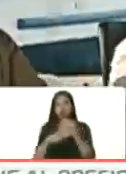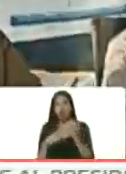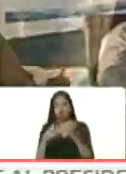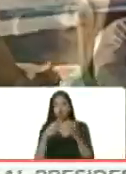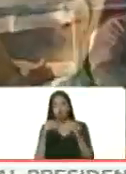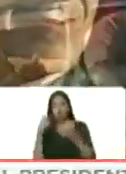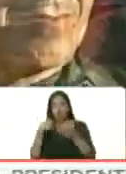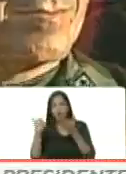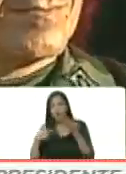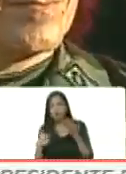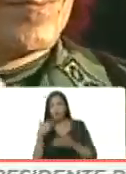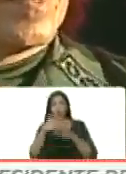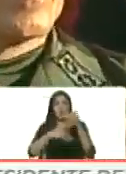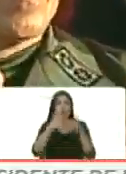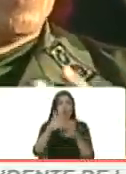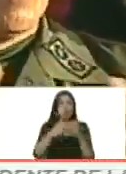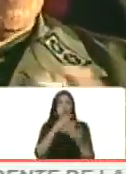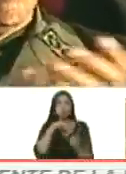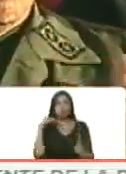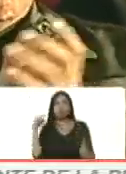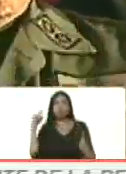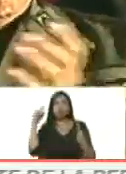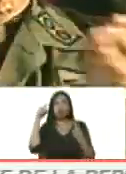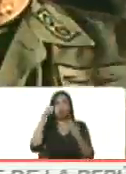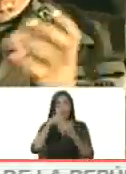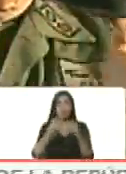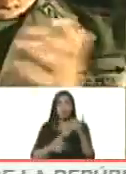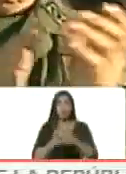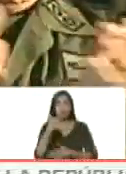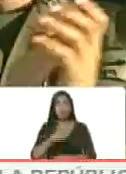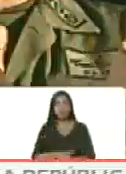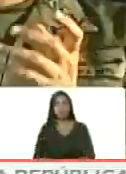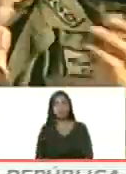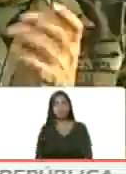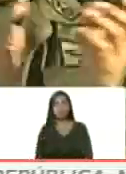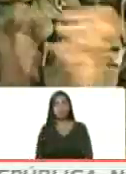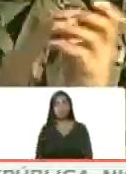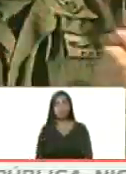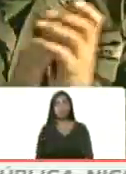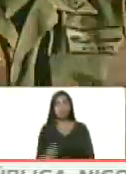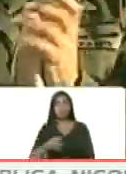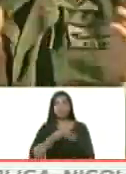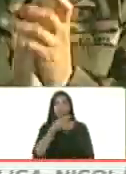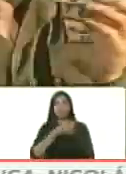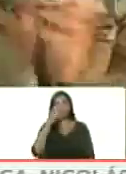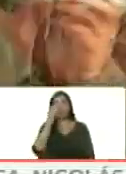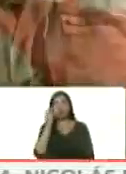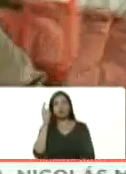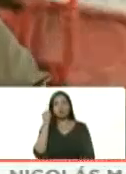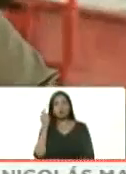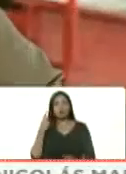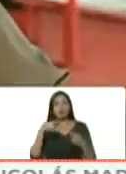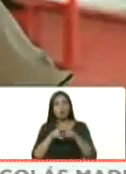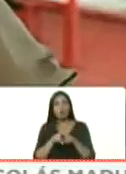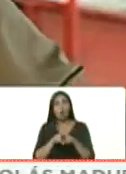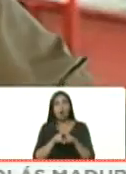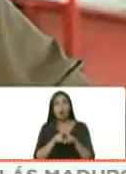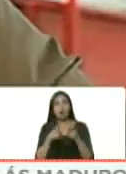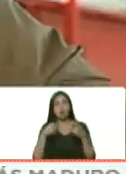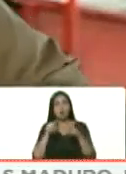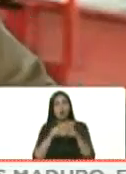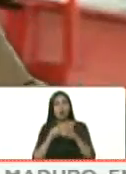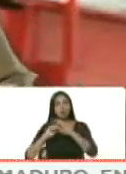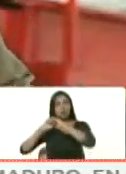Poco a poco vamos lejos, poco a poco vamos lejos. Señoras y señores, como dicen los narradores de fútbol, de